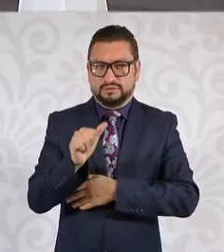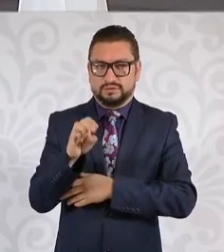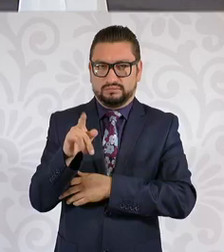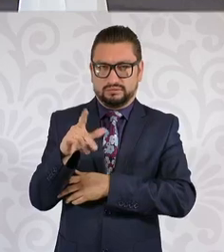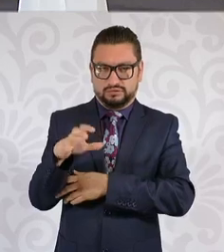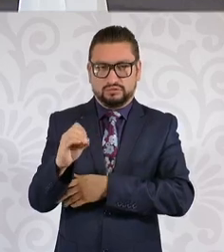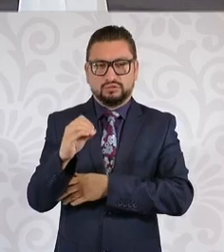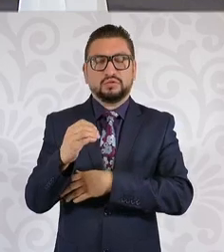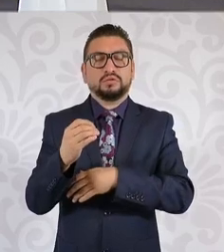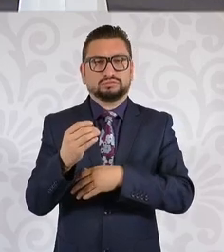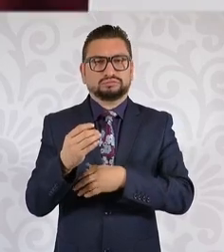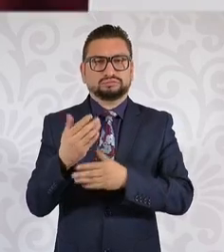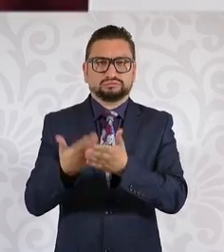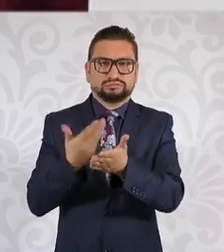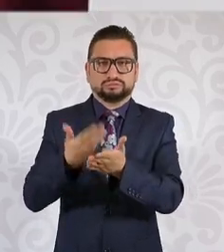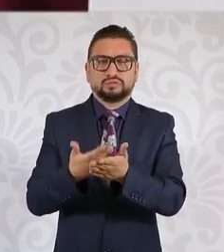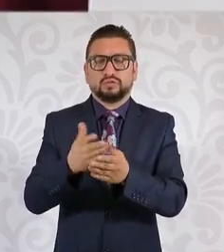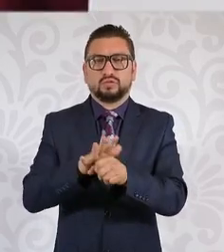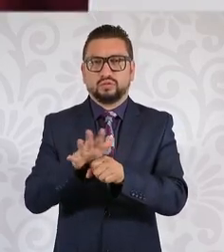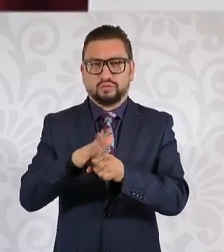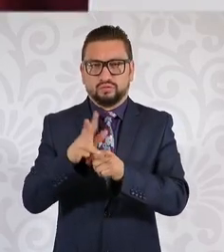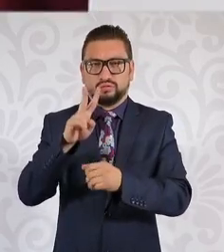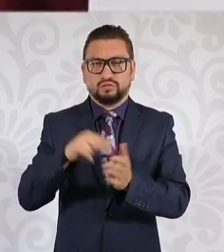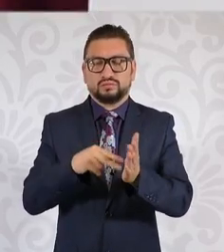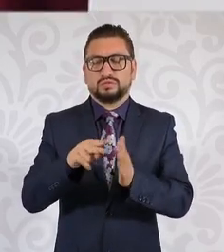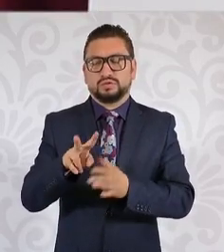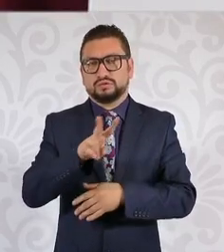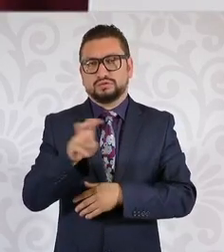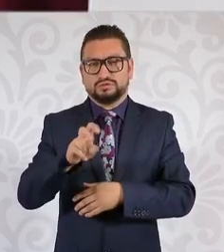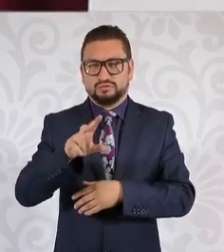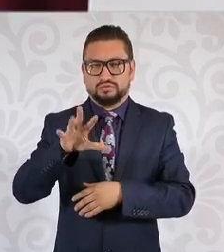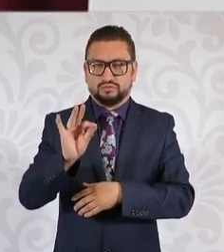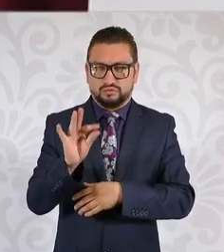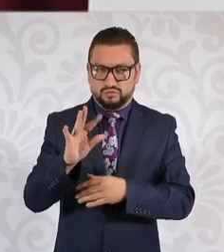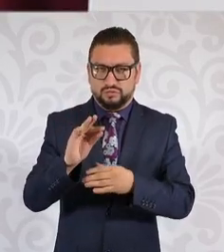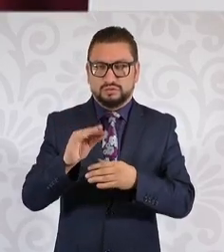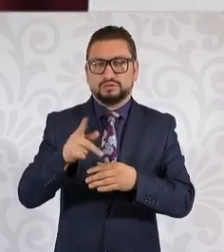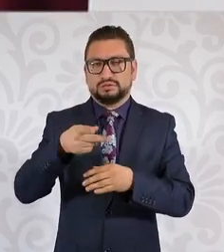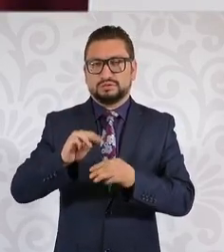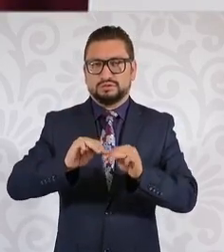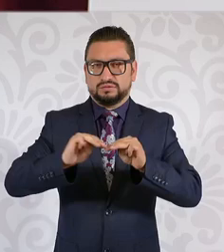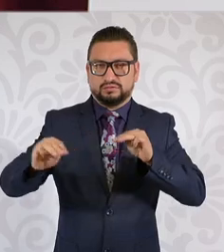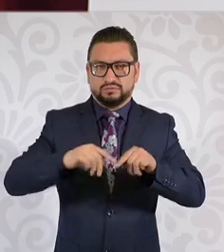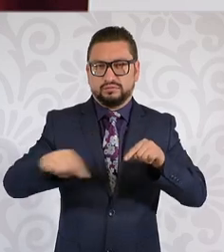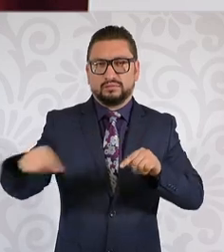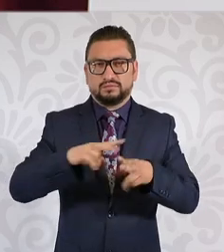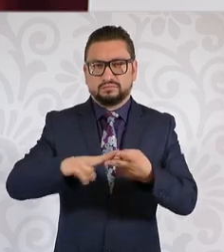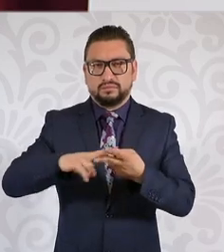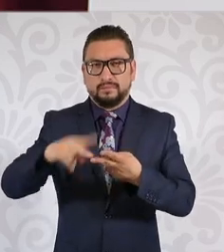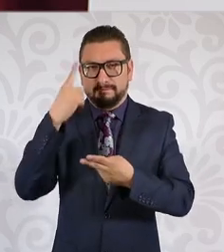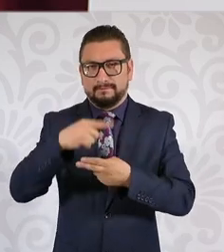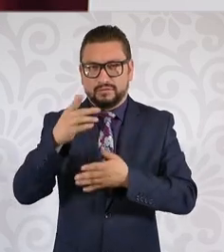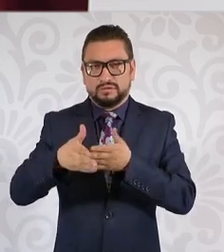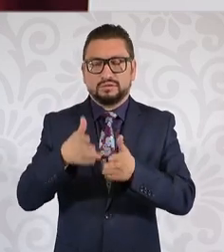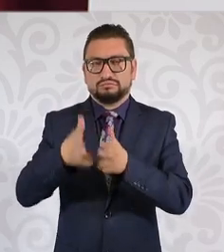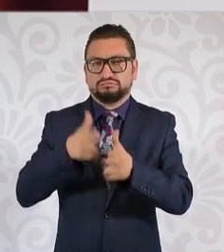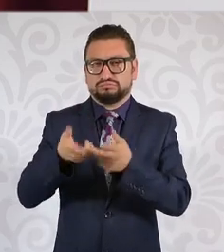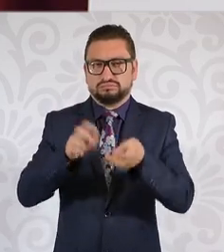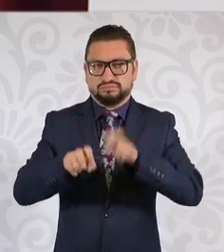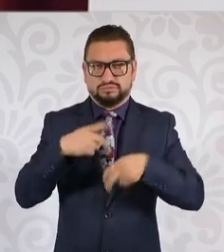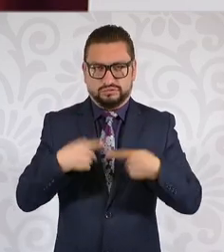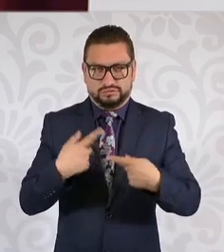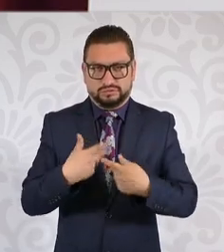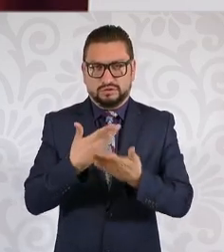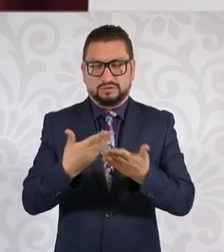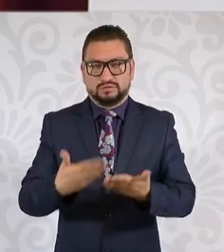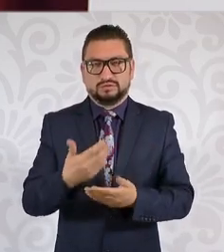se pusieron en operación 2.240 kilómetros del servicio ferroviario para pasajeros. En la administración de la